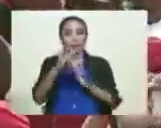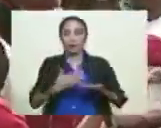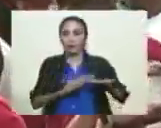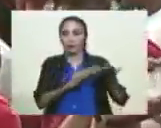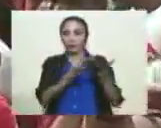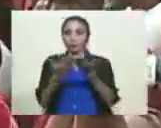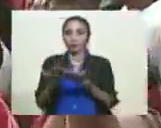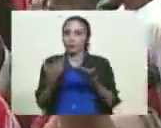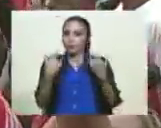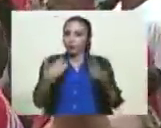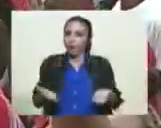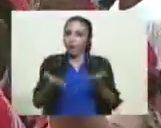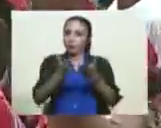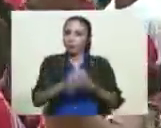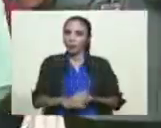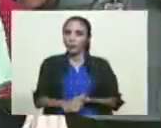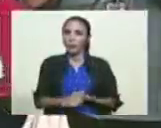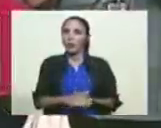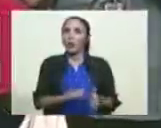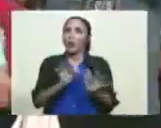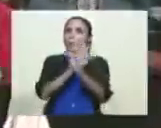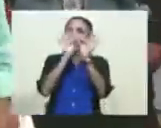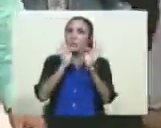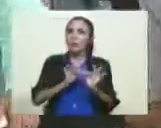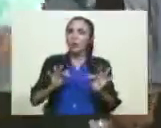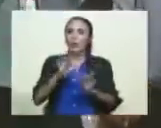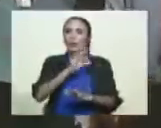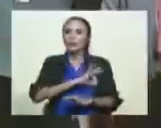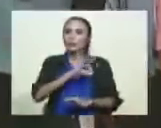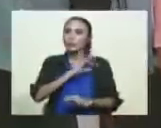Tenemos que consolidar el modelo social socialista.